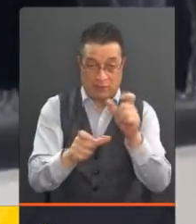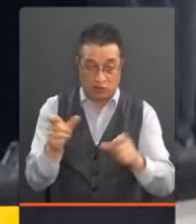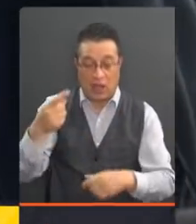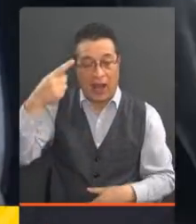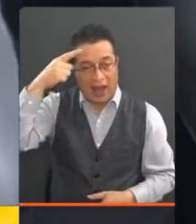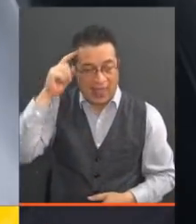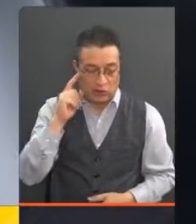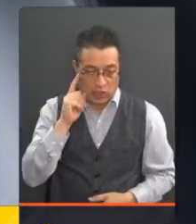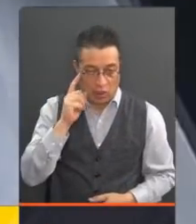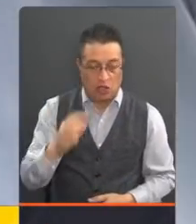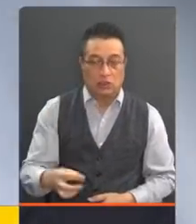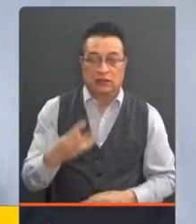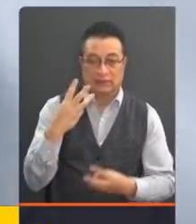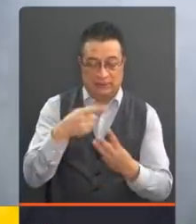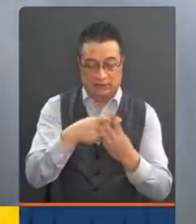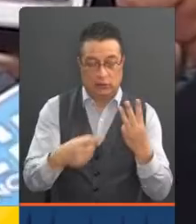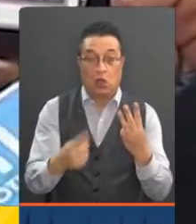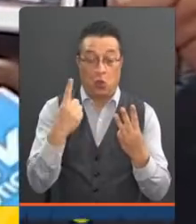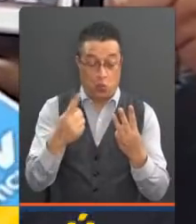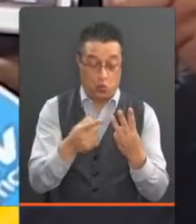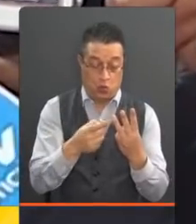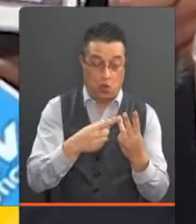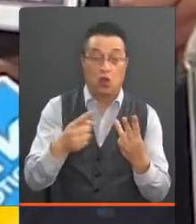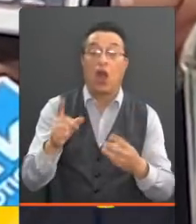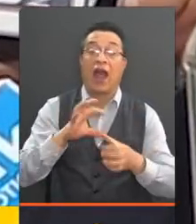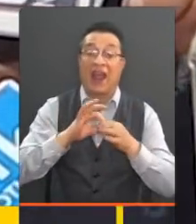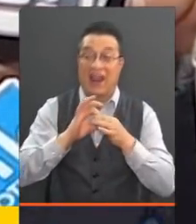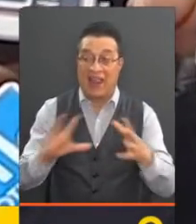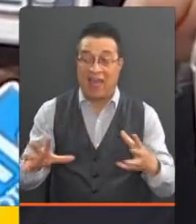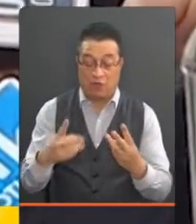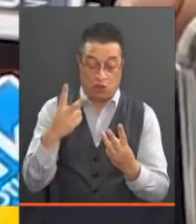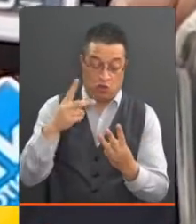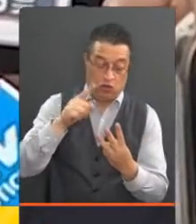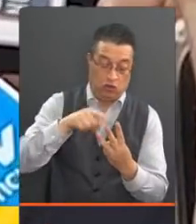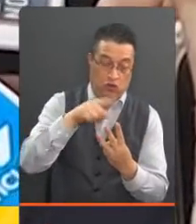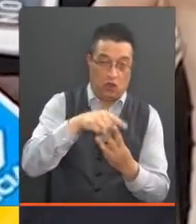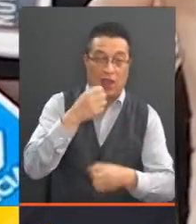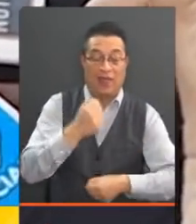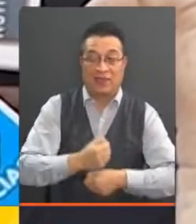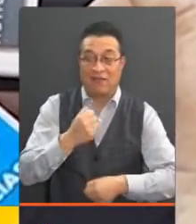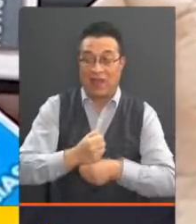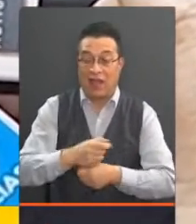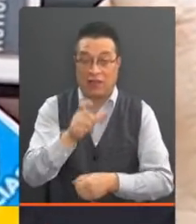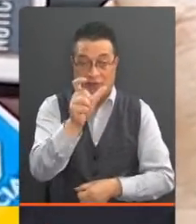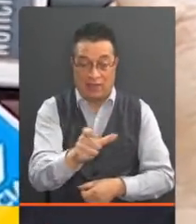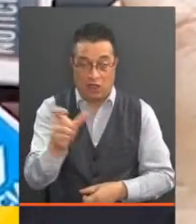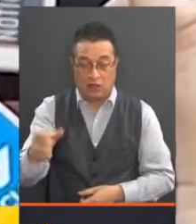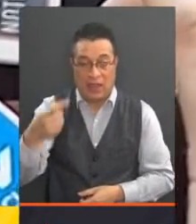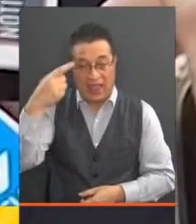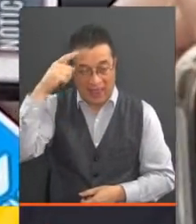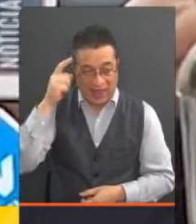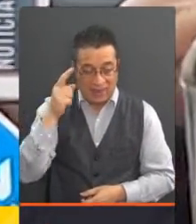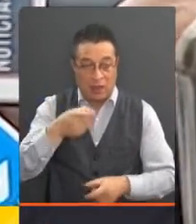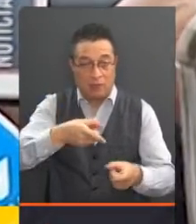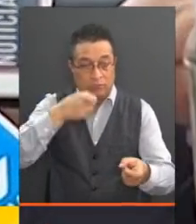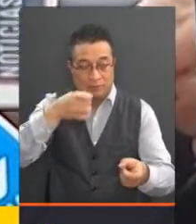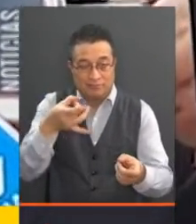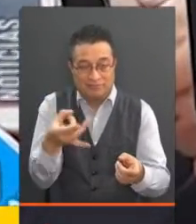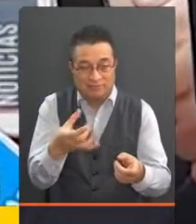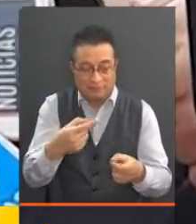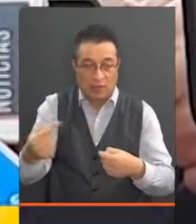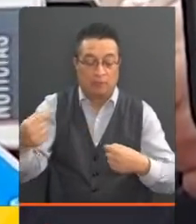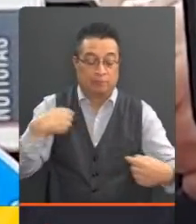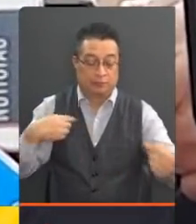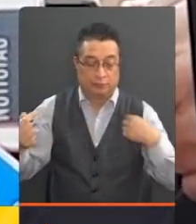uno de ellos con lesiones de carácter grave y 2 trabajadores que resultaron con herida producto de perdigones, pero que